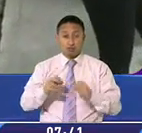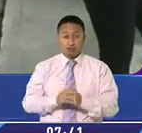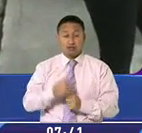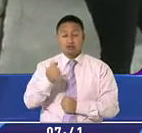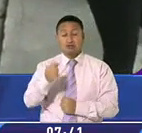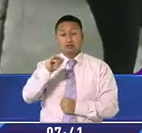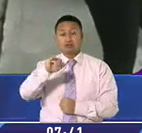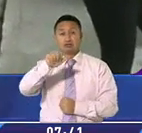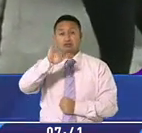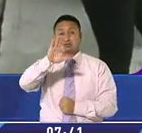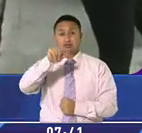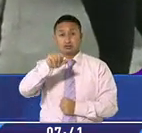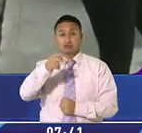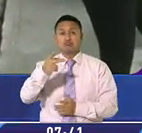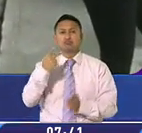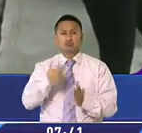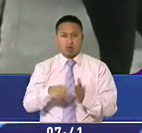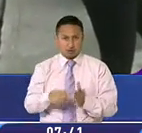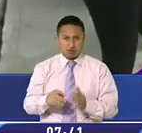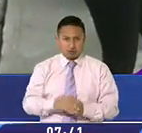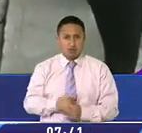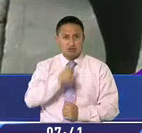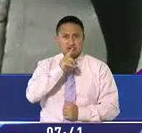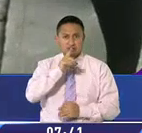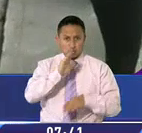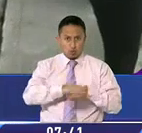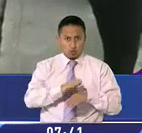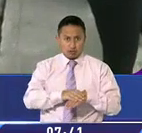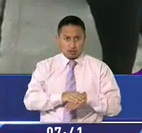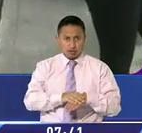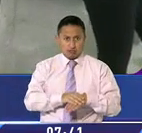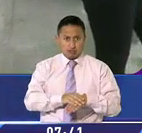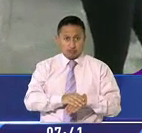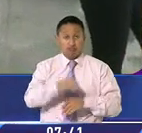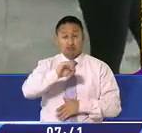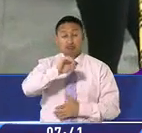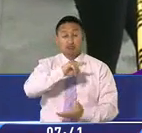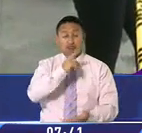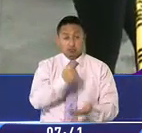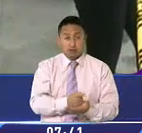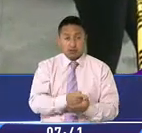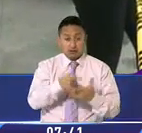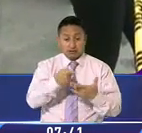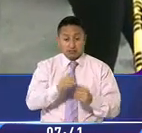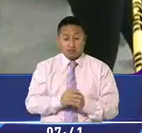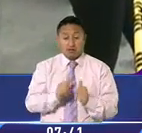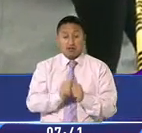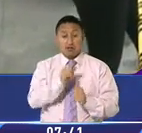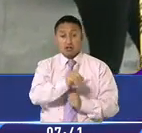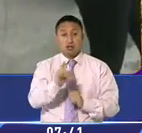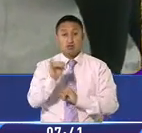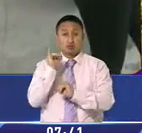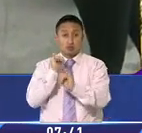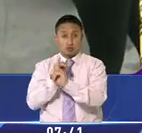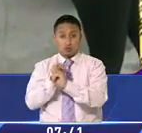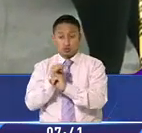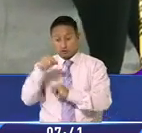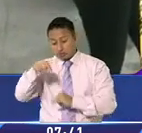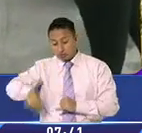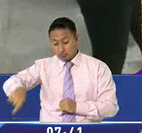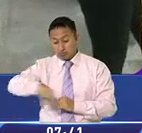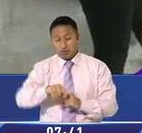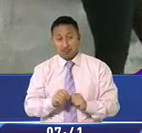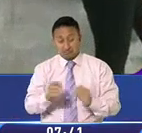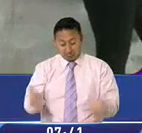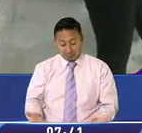para determinar qué produjo el accidente. Así es, efectivamente, es el trabajo de cada institución. Estamos permitiendo